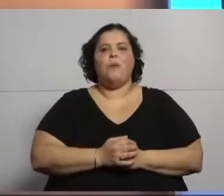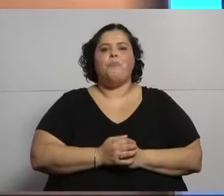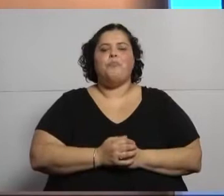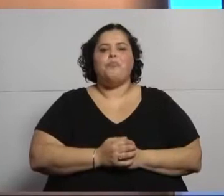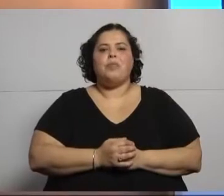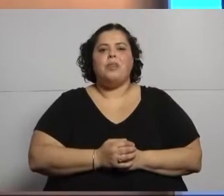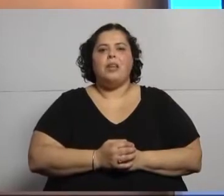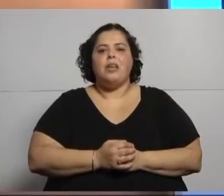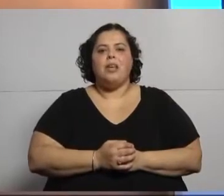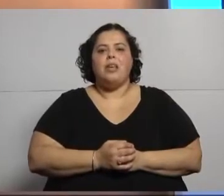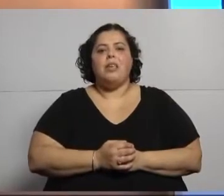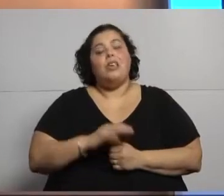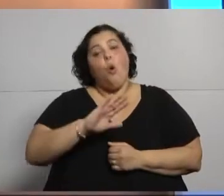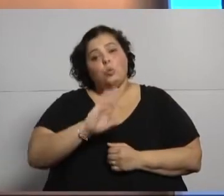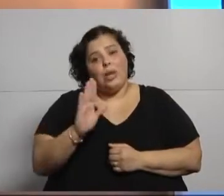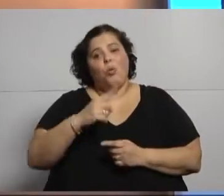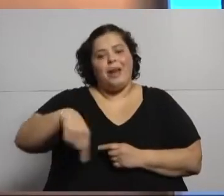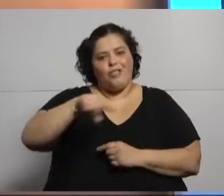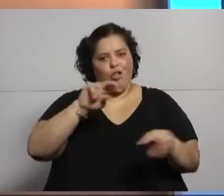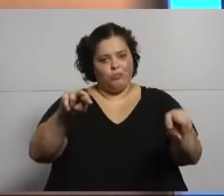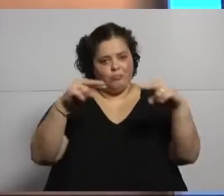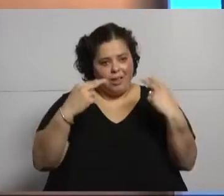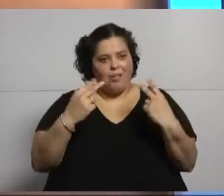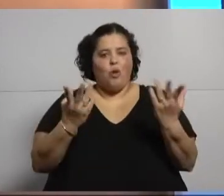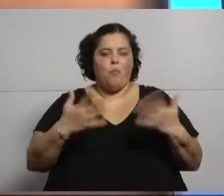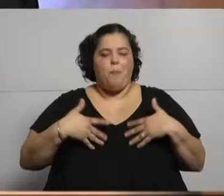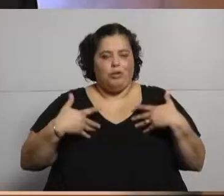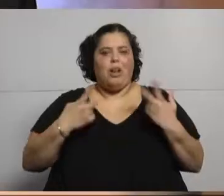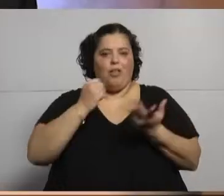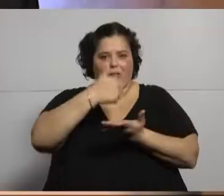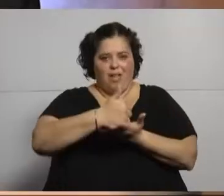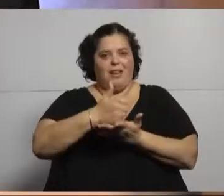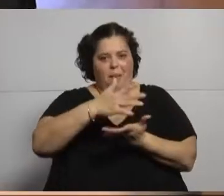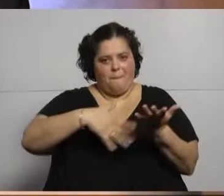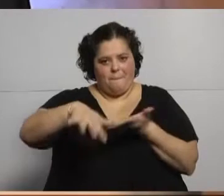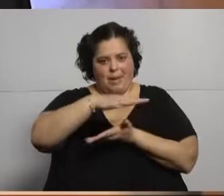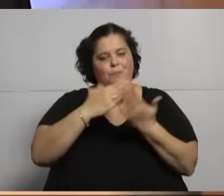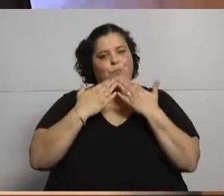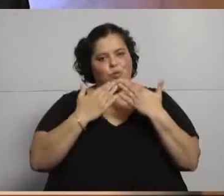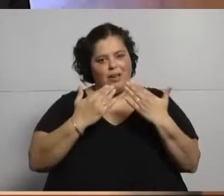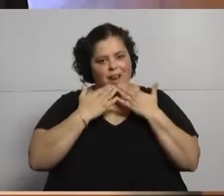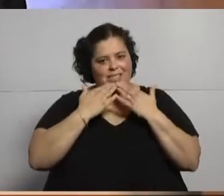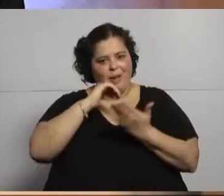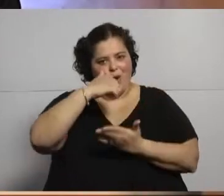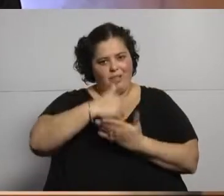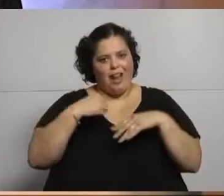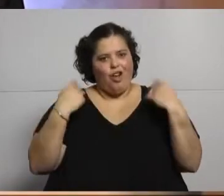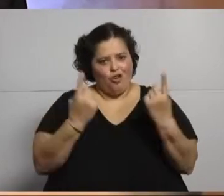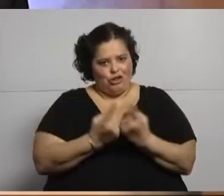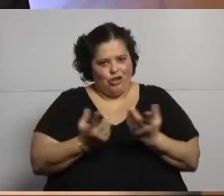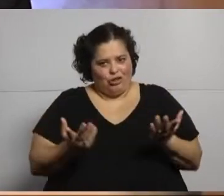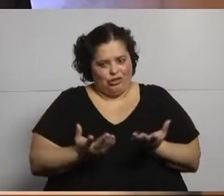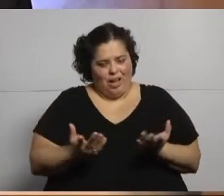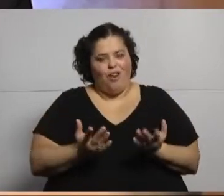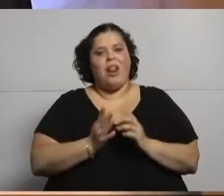están viendo y muy emocionado de participar en este espacio. Muchas gracias, Felipe, gracias por estar con nosotros esta tarde. También recibimos a